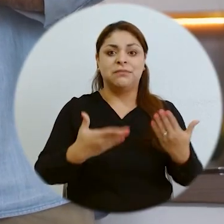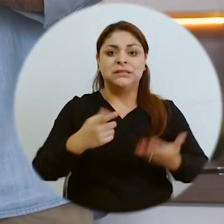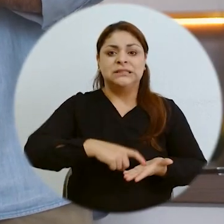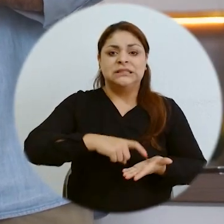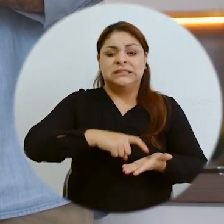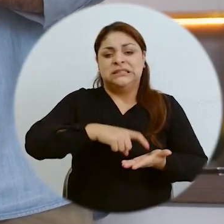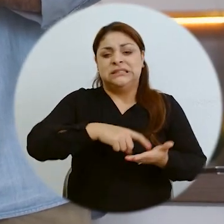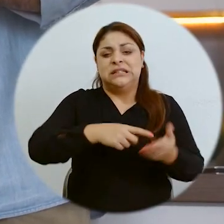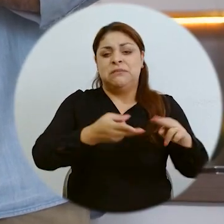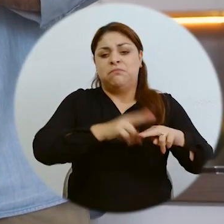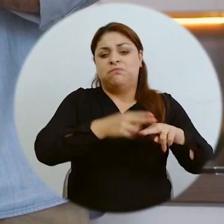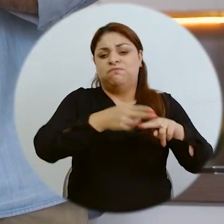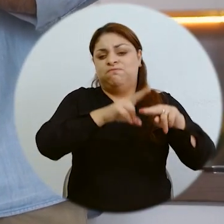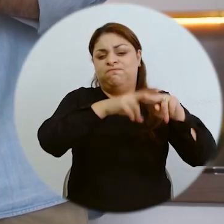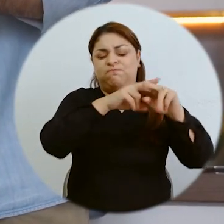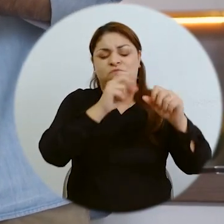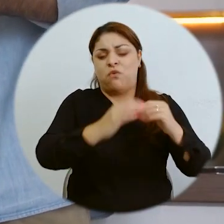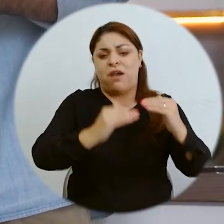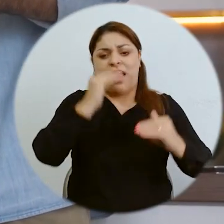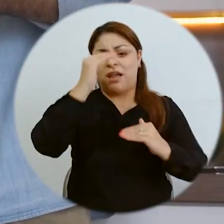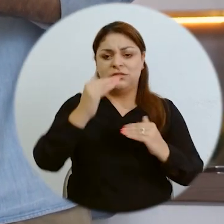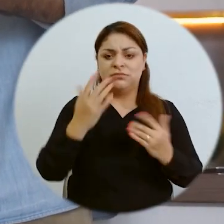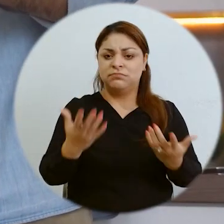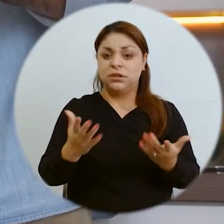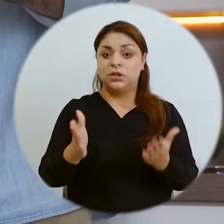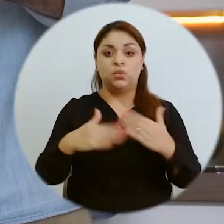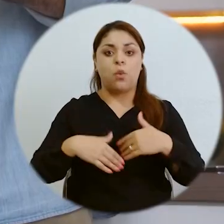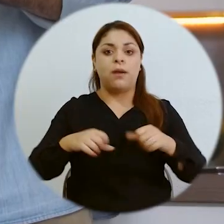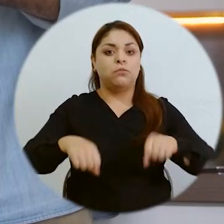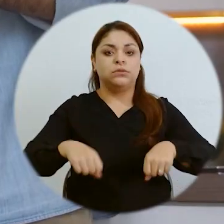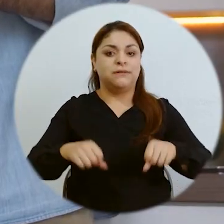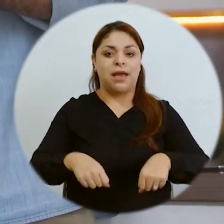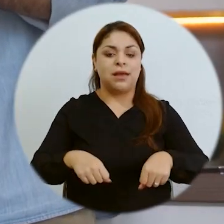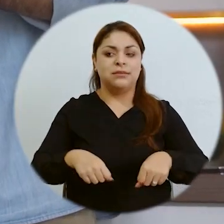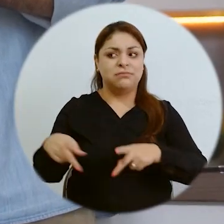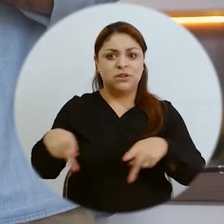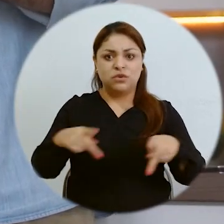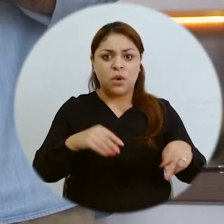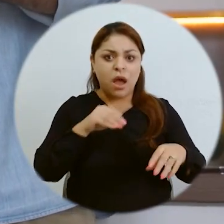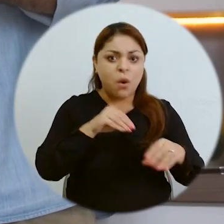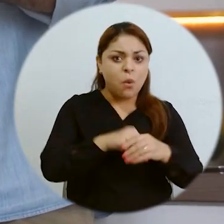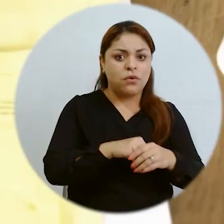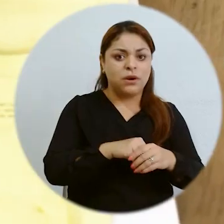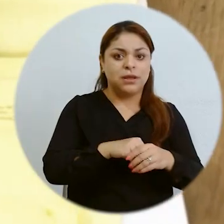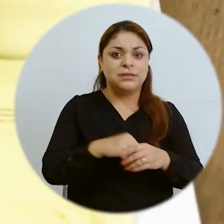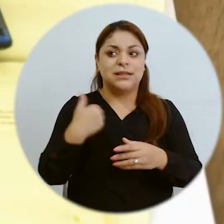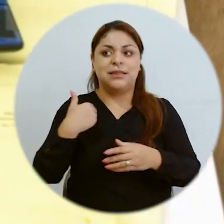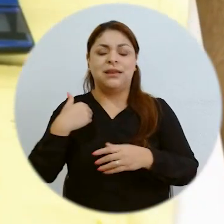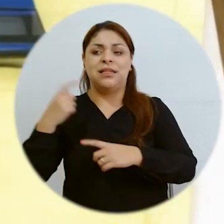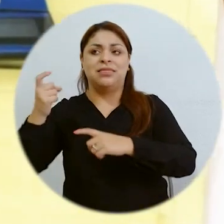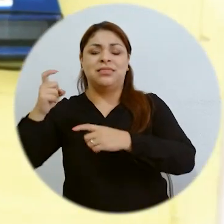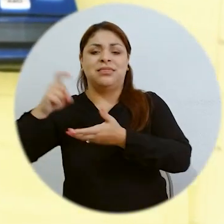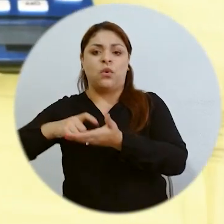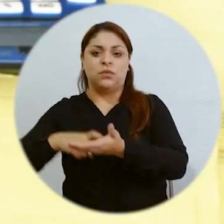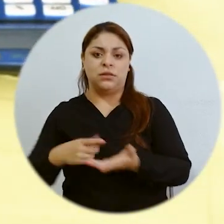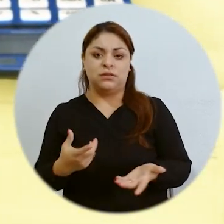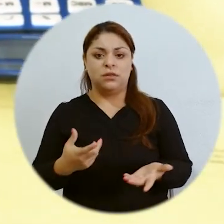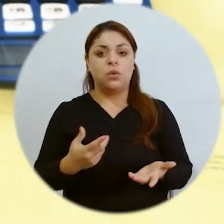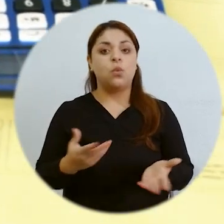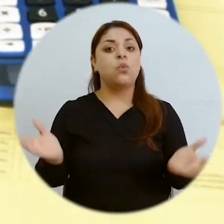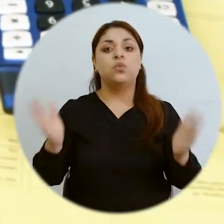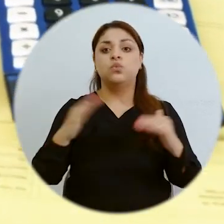Entonces, en esto Costa Rica necesita un marco legal para defender al consumidor